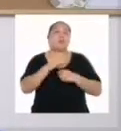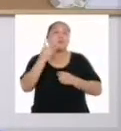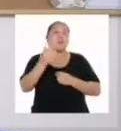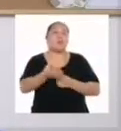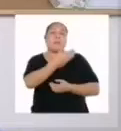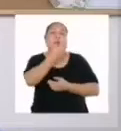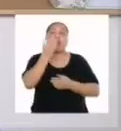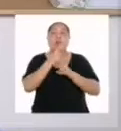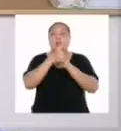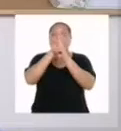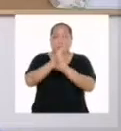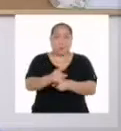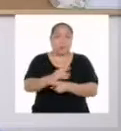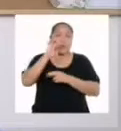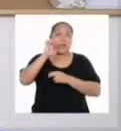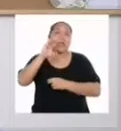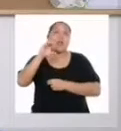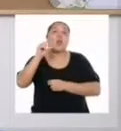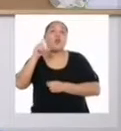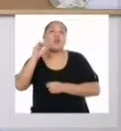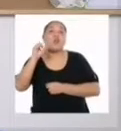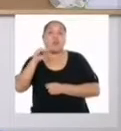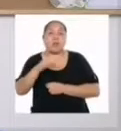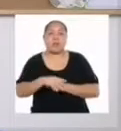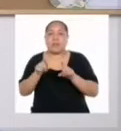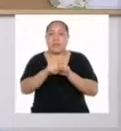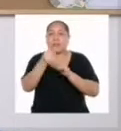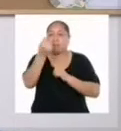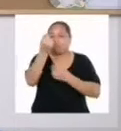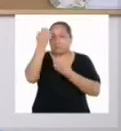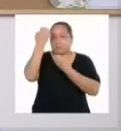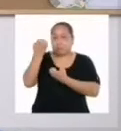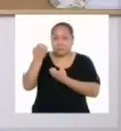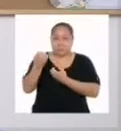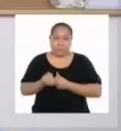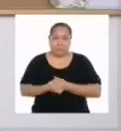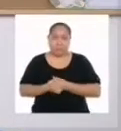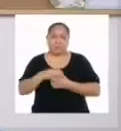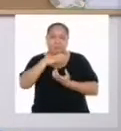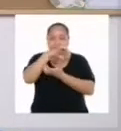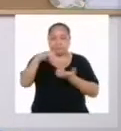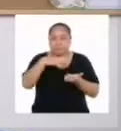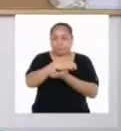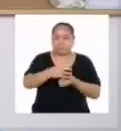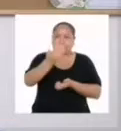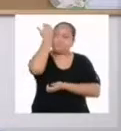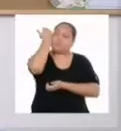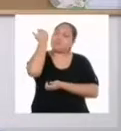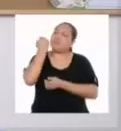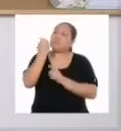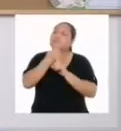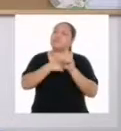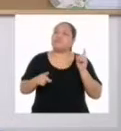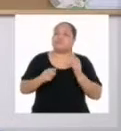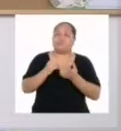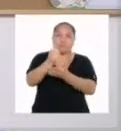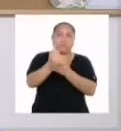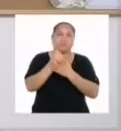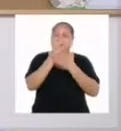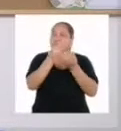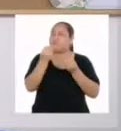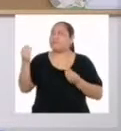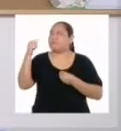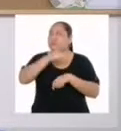respuesta ecológica y económica. Además es una práctica combinada, muy ancestral, pero útil hasta